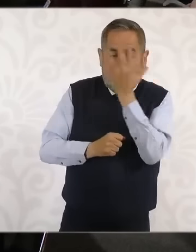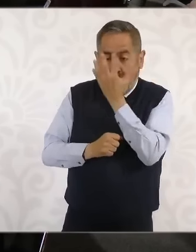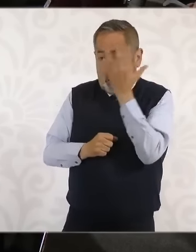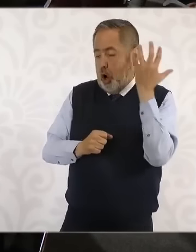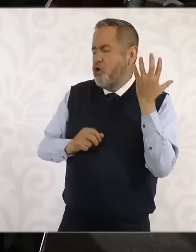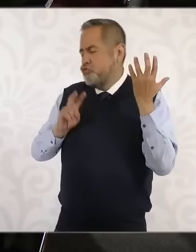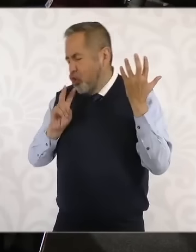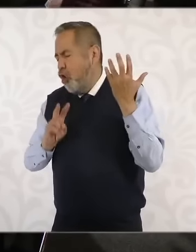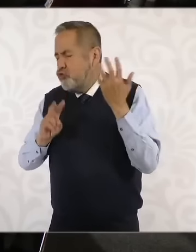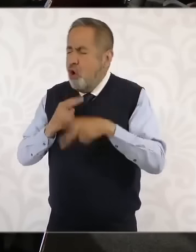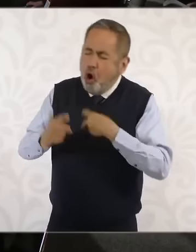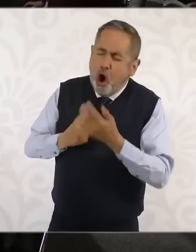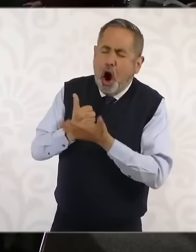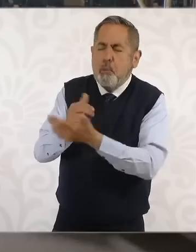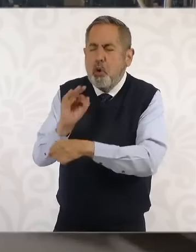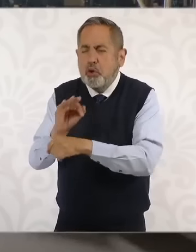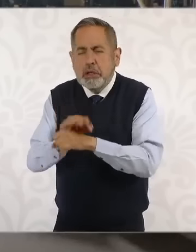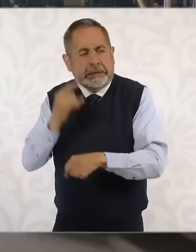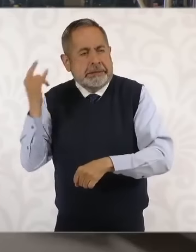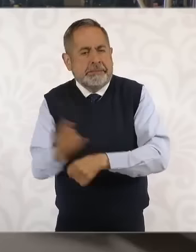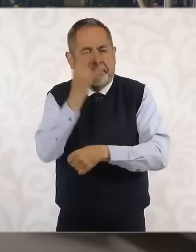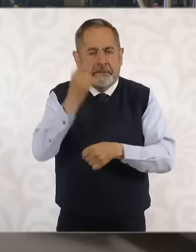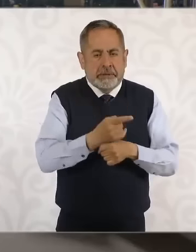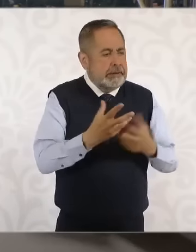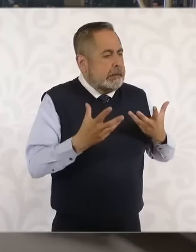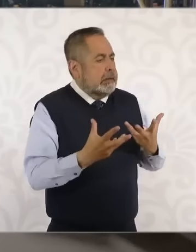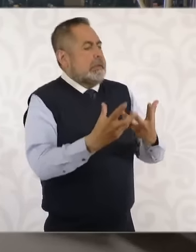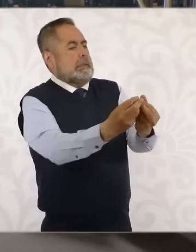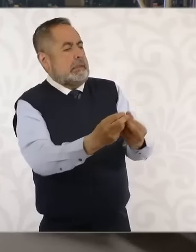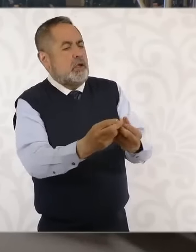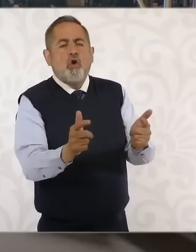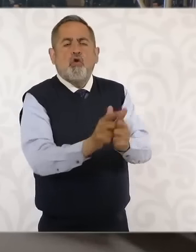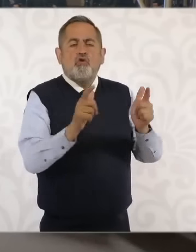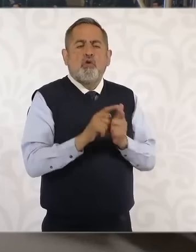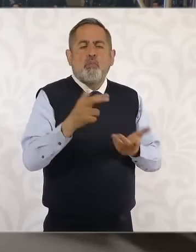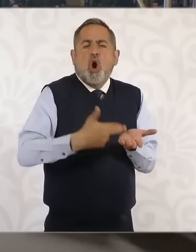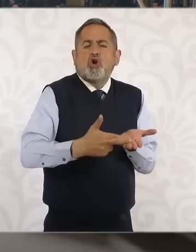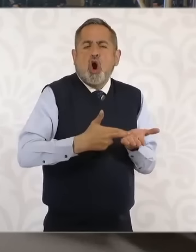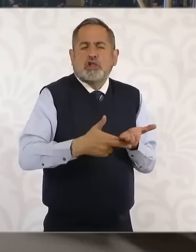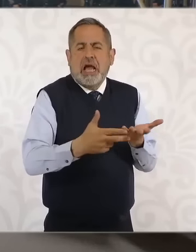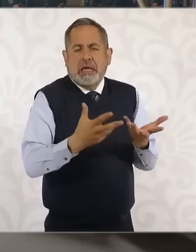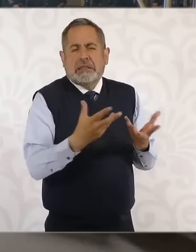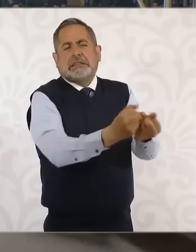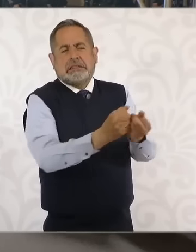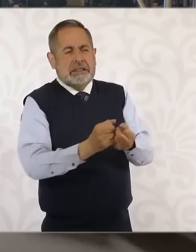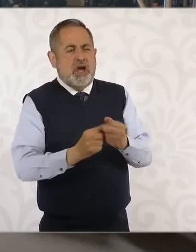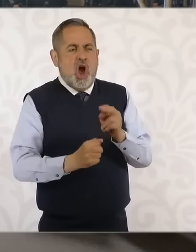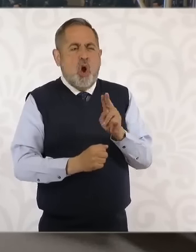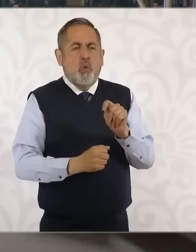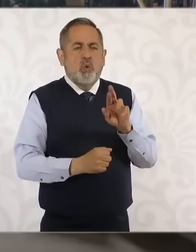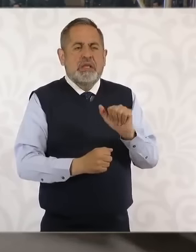ellos representaban a la ciudadanía, se unieron a la marea rosa y también a estos grupos de derecha, ultraderecha